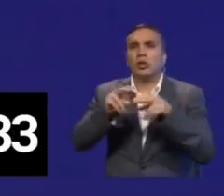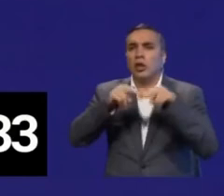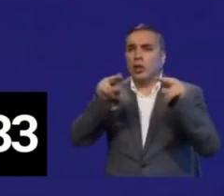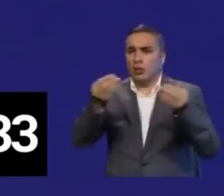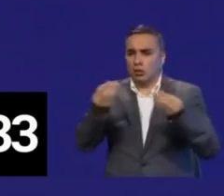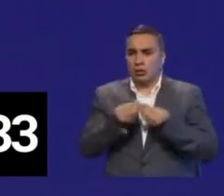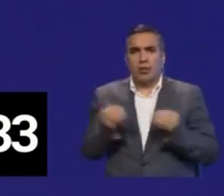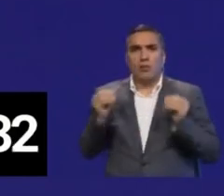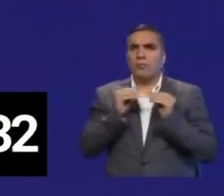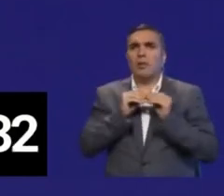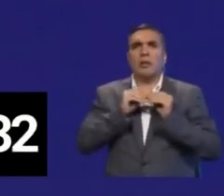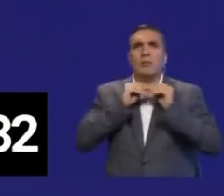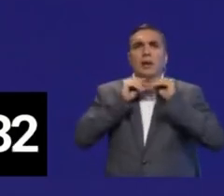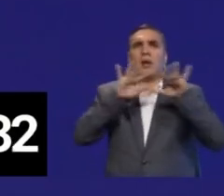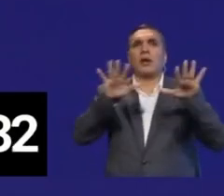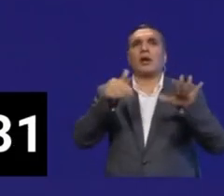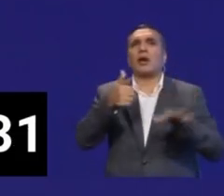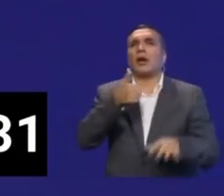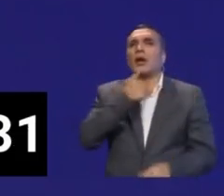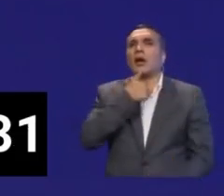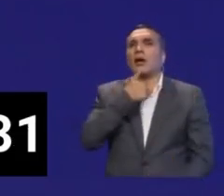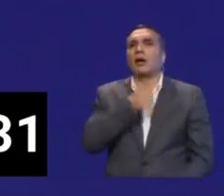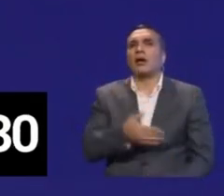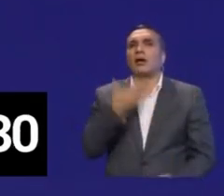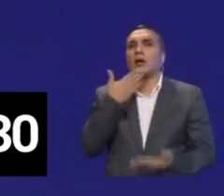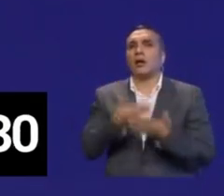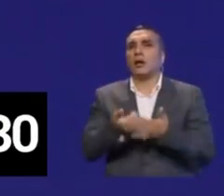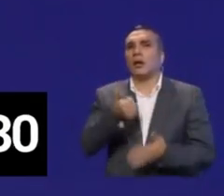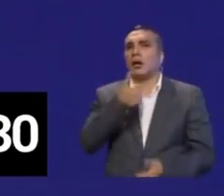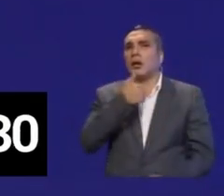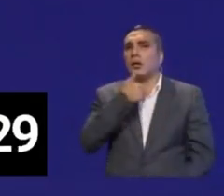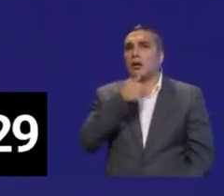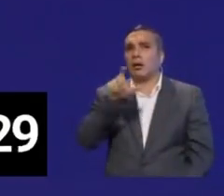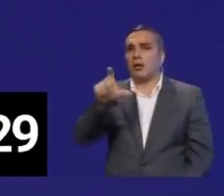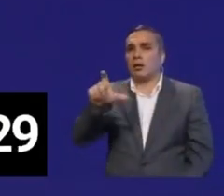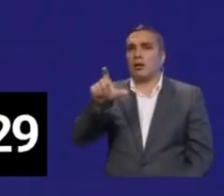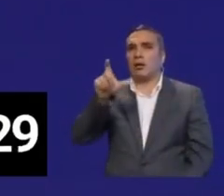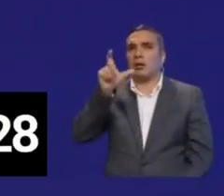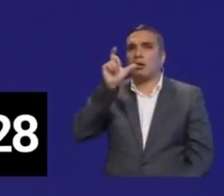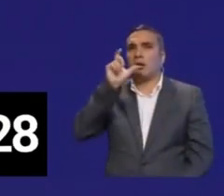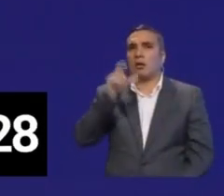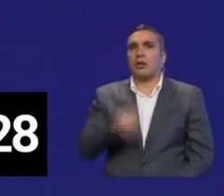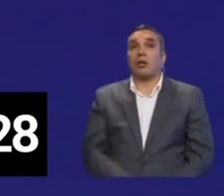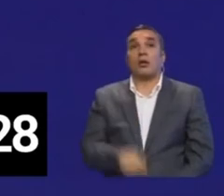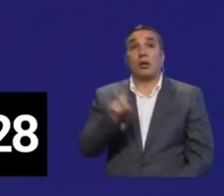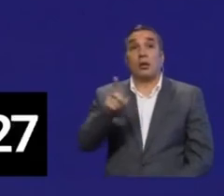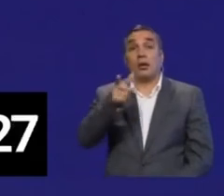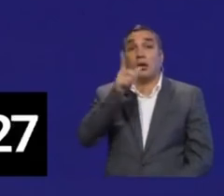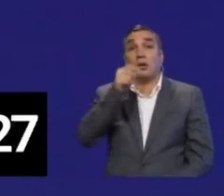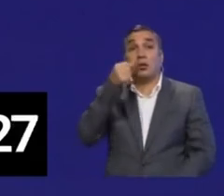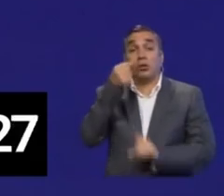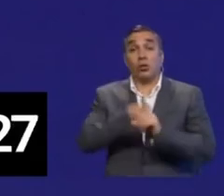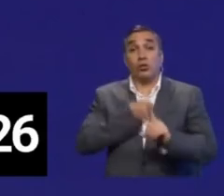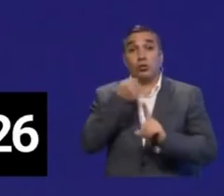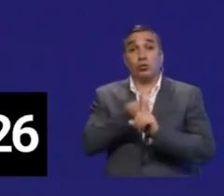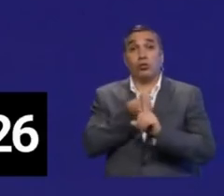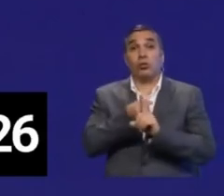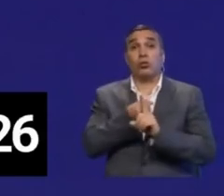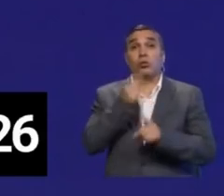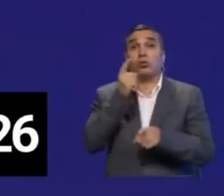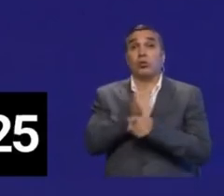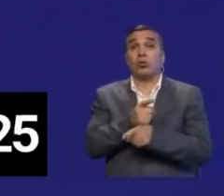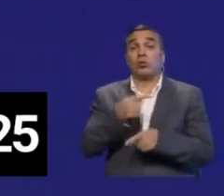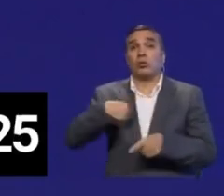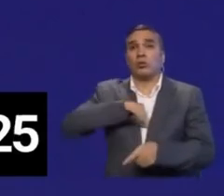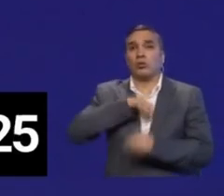el mayor milagro, que es el agua. Gracias por esta agüita que nos han convidado. Esta agüita por la que luchamos, que por esta